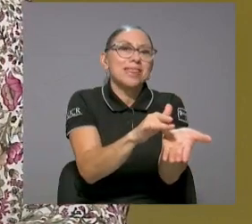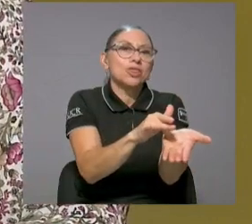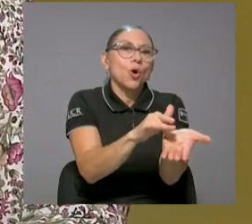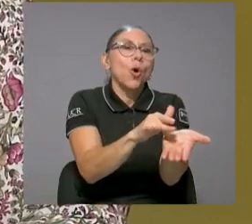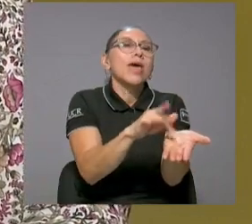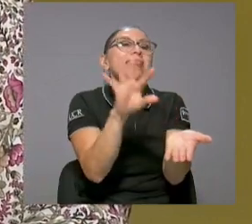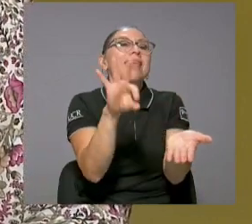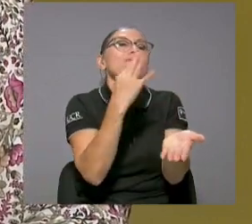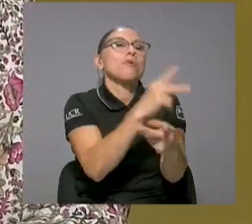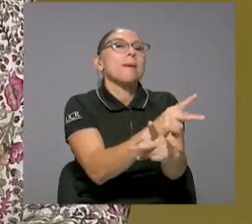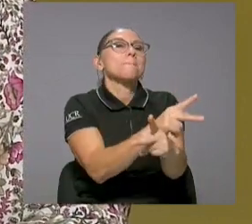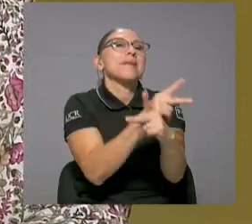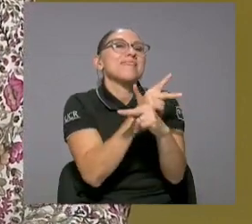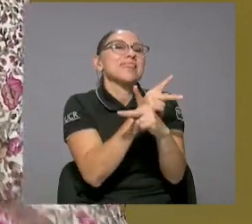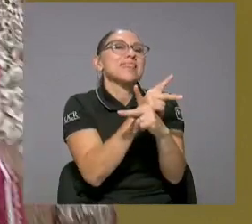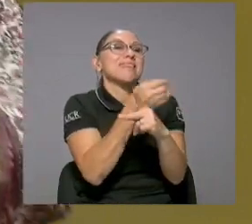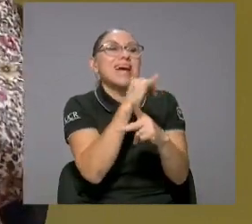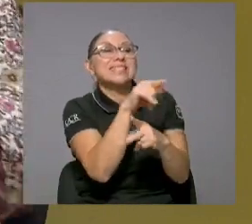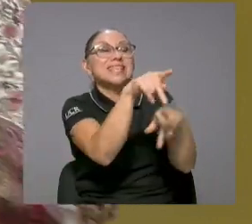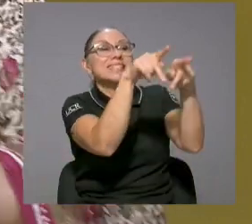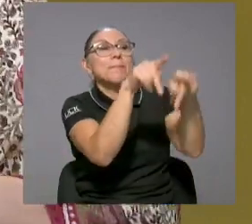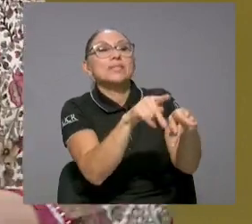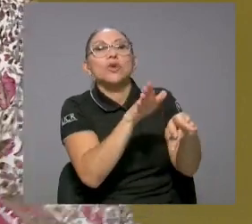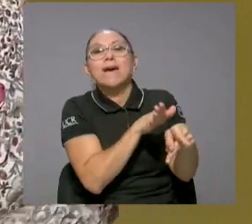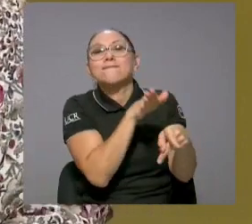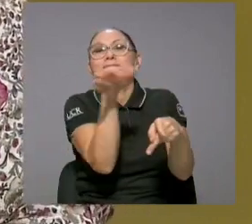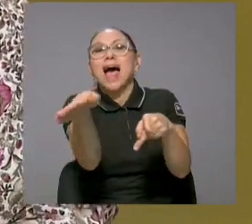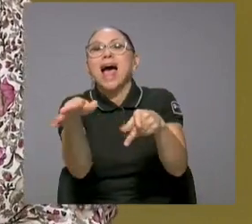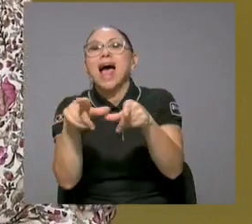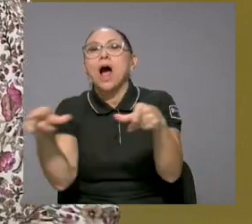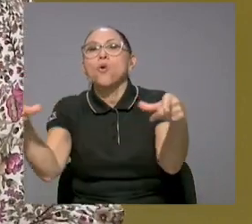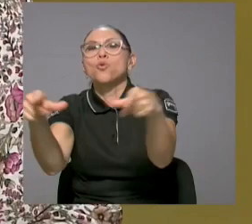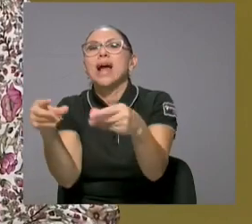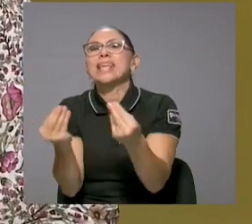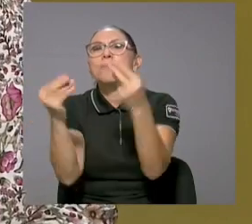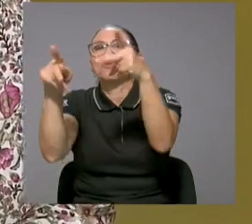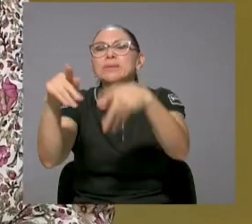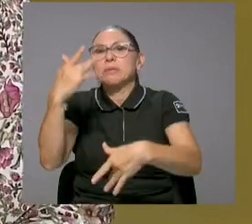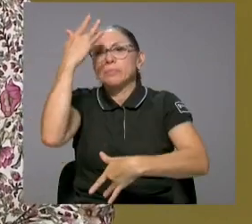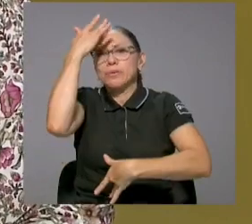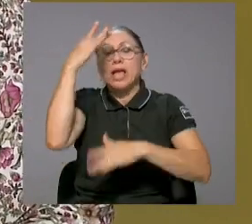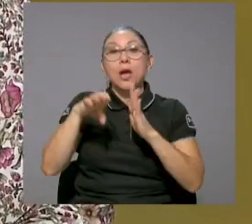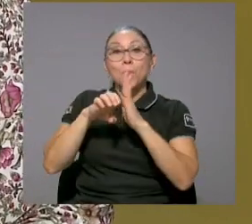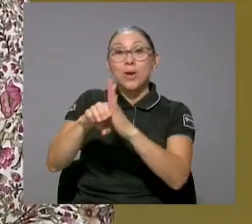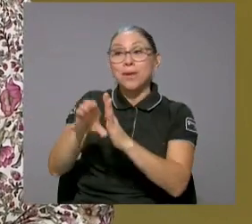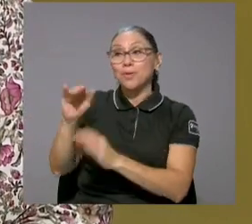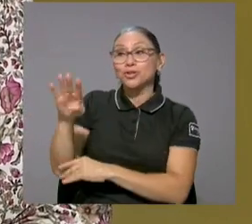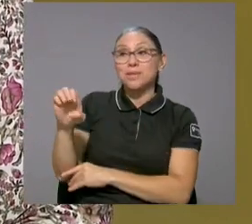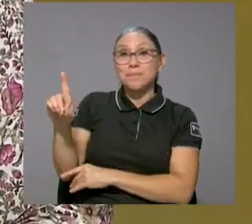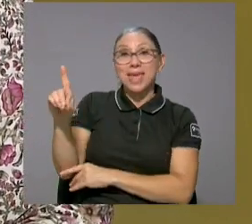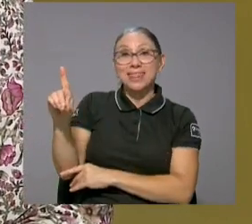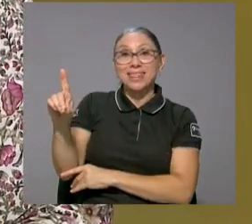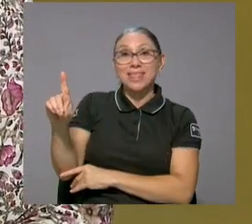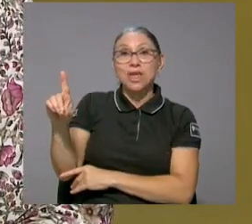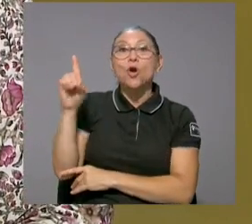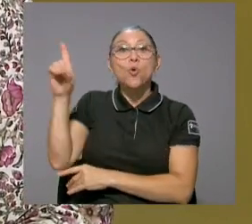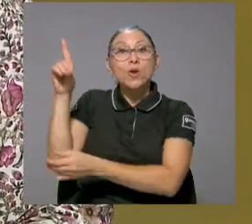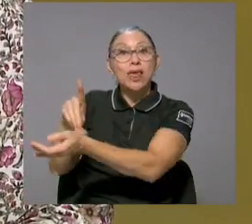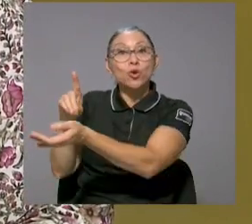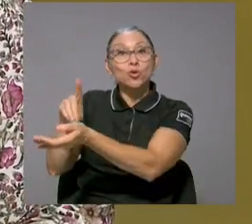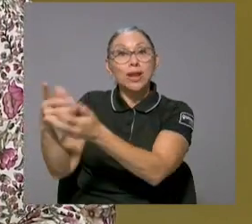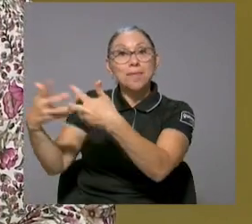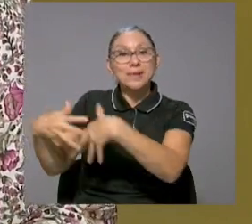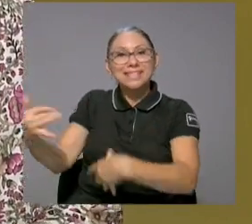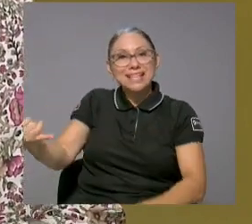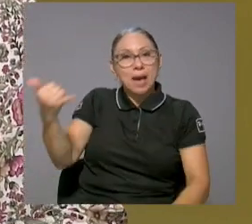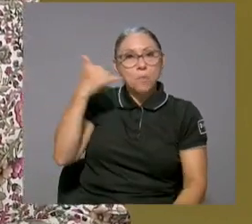una zona endémica, es decir, con muchos casos. Y aquí le voy a poner un ejemplo. Llamó al CIMED, una médico de empresa, cuyos